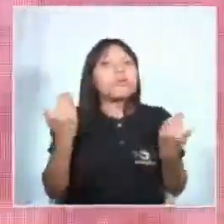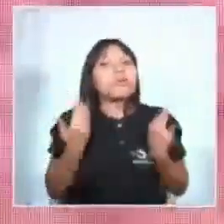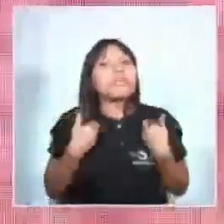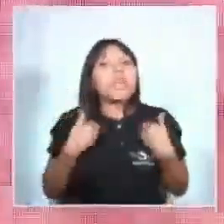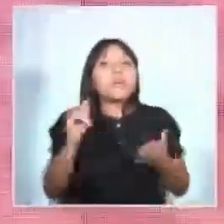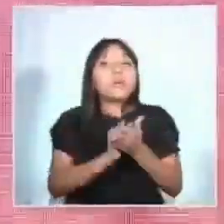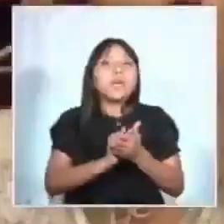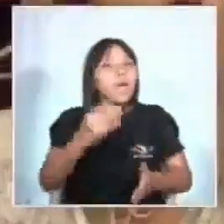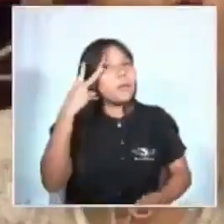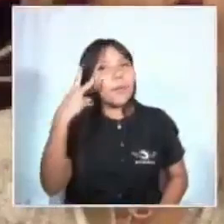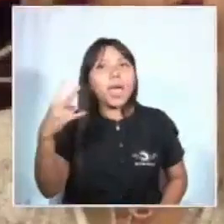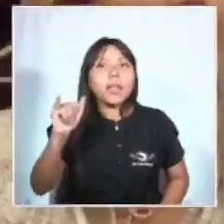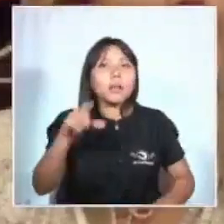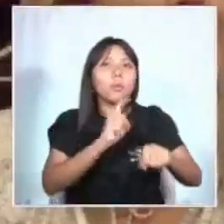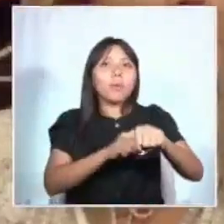el momento.